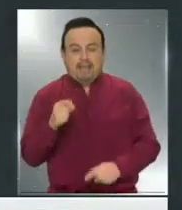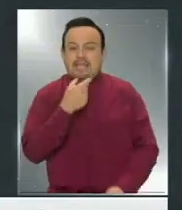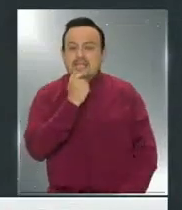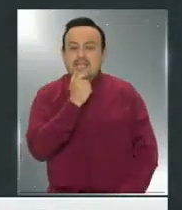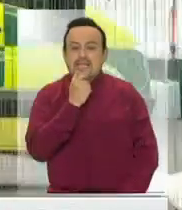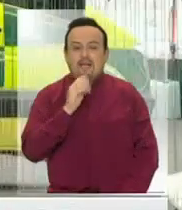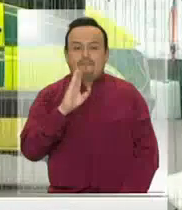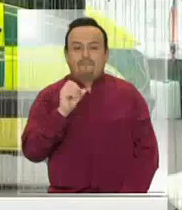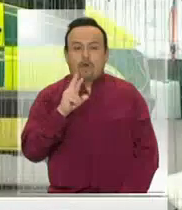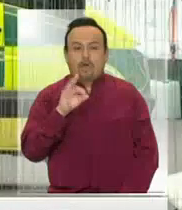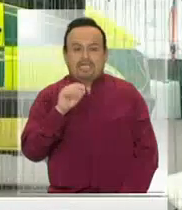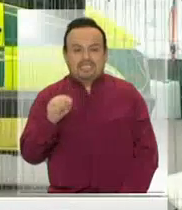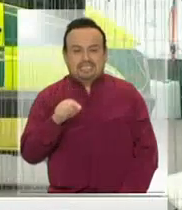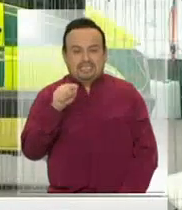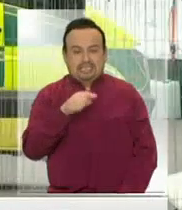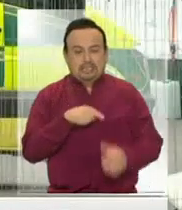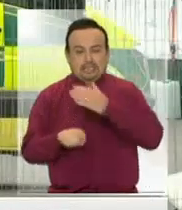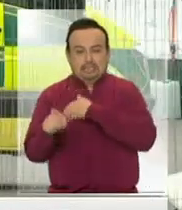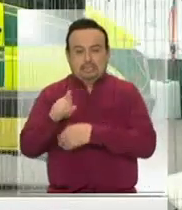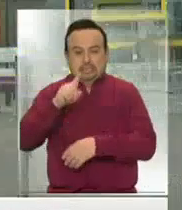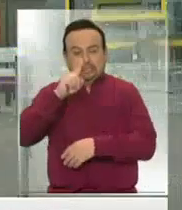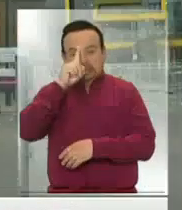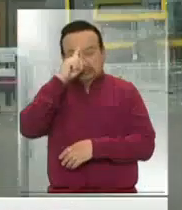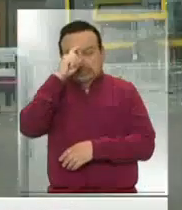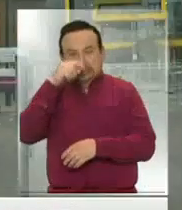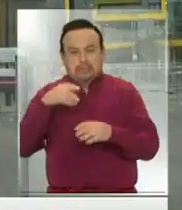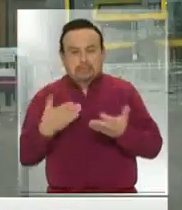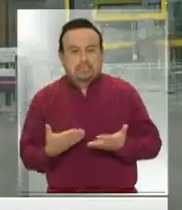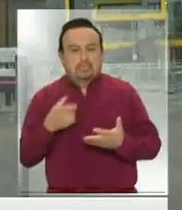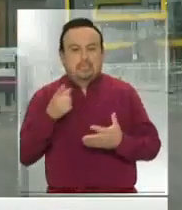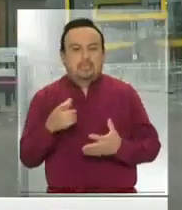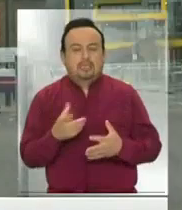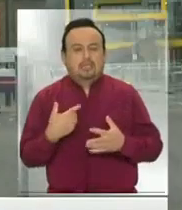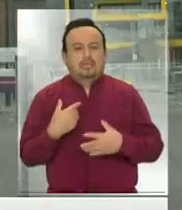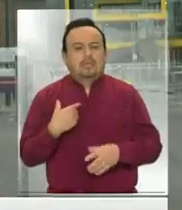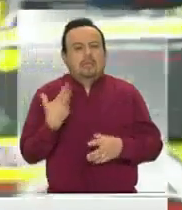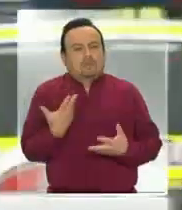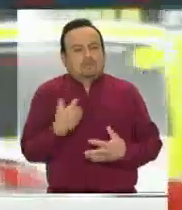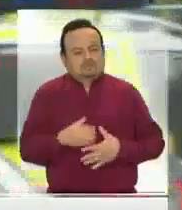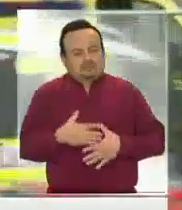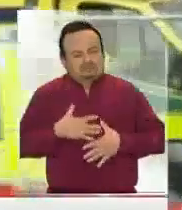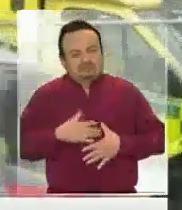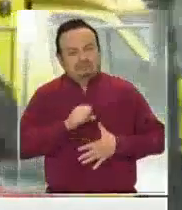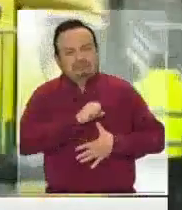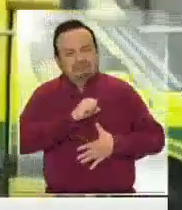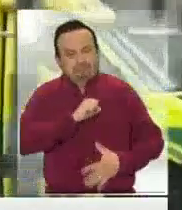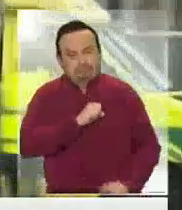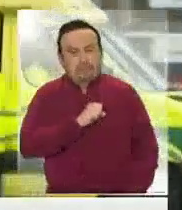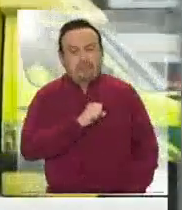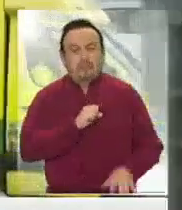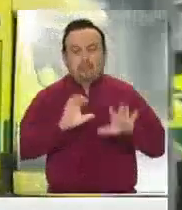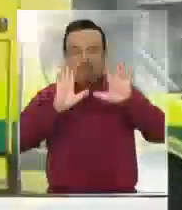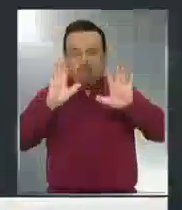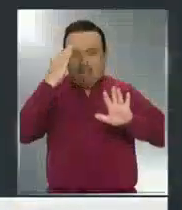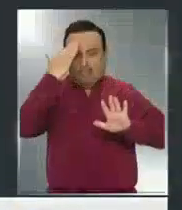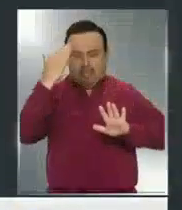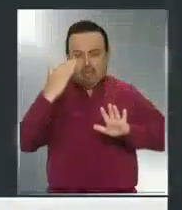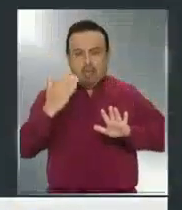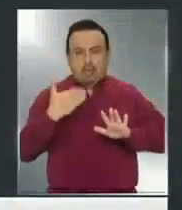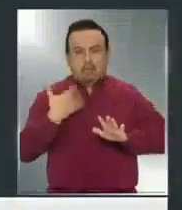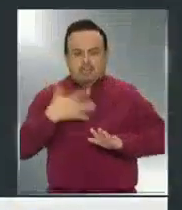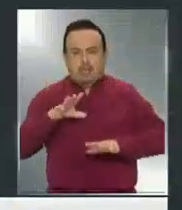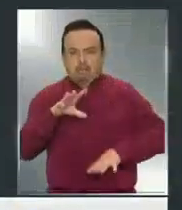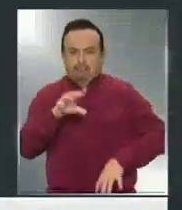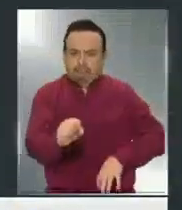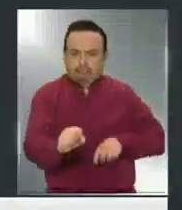Boris Johnson, quien fue ingresado con coronavirus al hospital al persistir con los síntomas luego de 10 días de ser